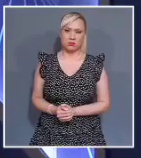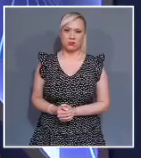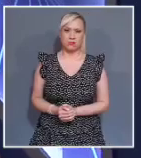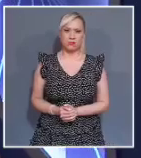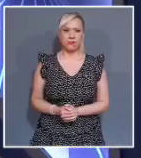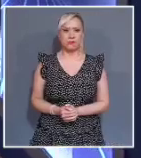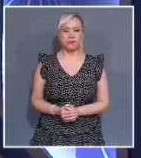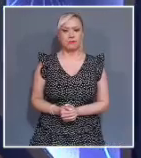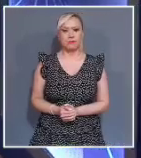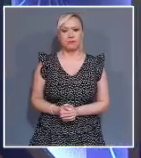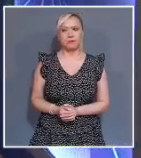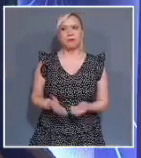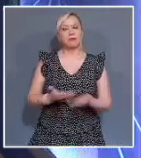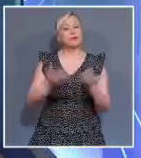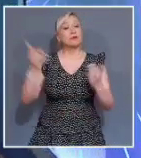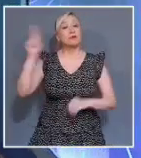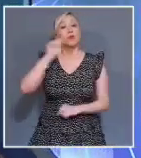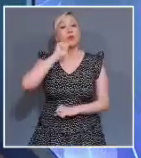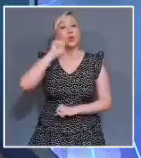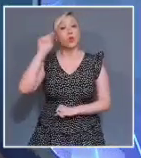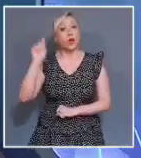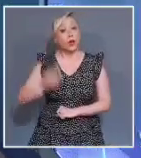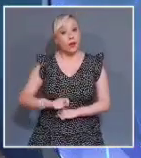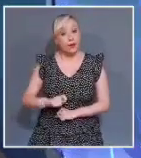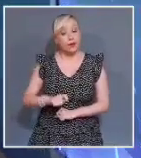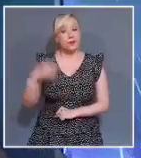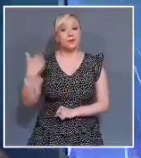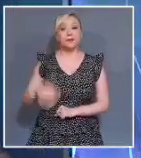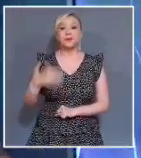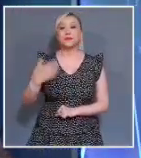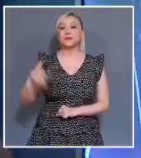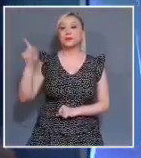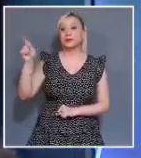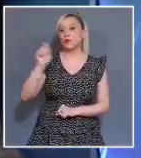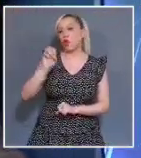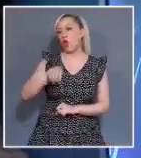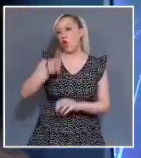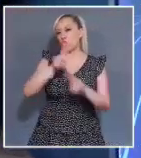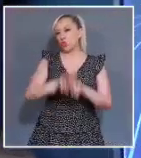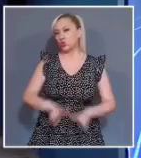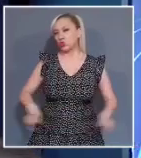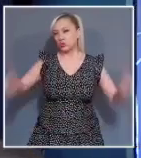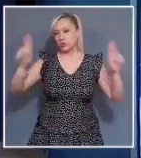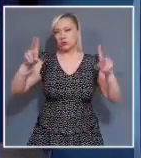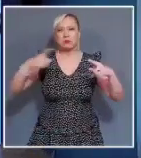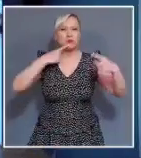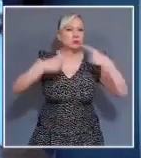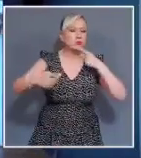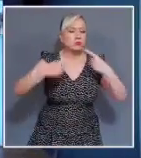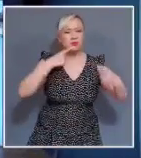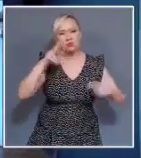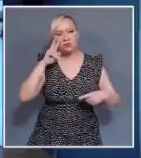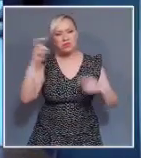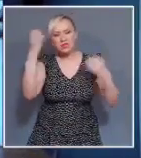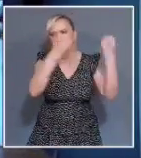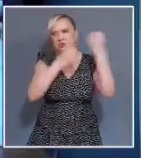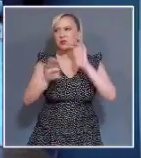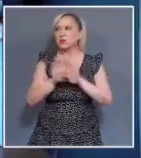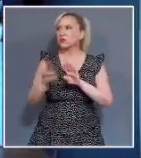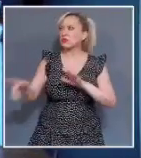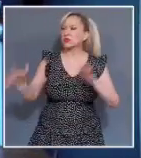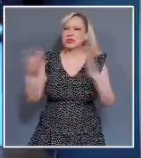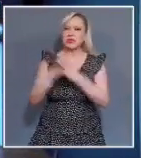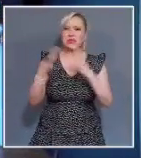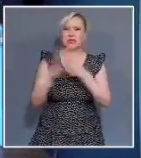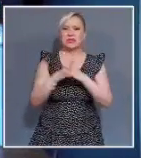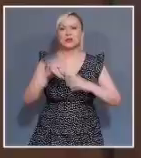En Ucrania al día, el Consejo de Seguridad de Naciones Unidas analizó la situación actual del conflicto entre Rusia y